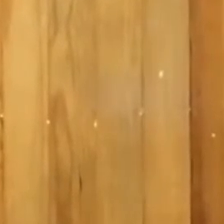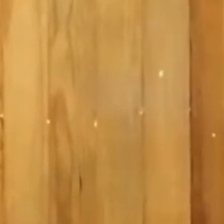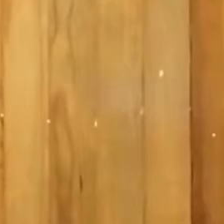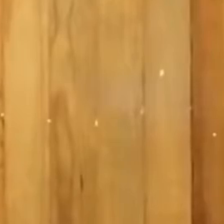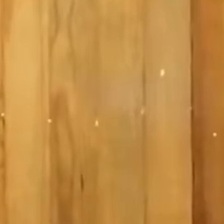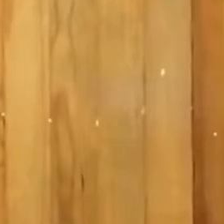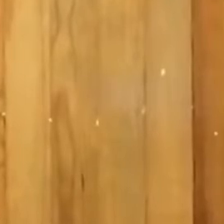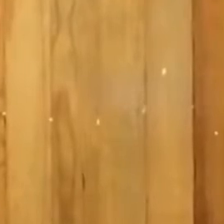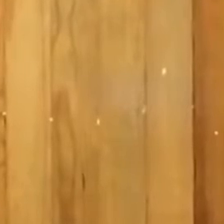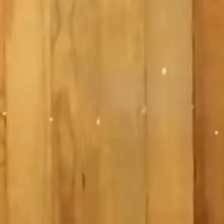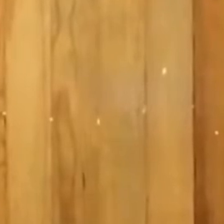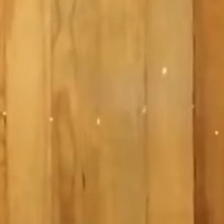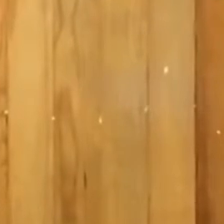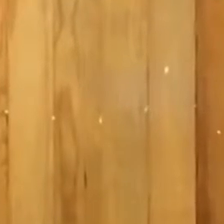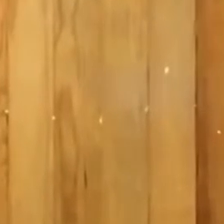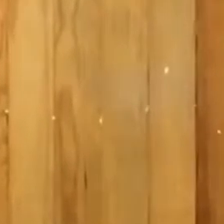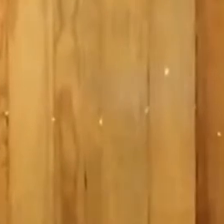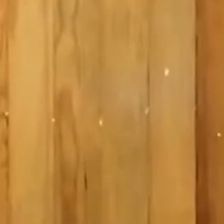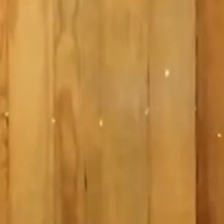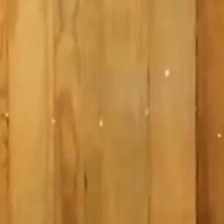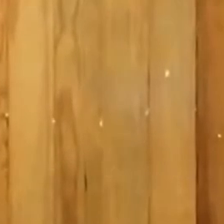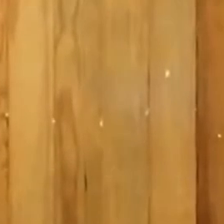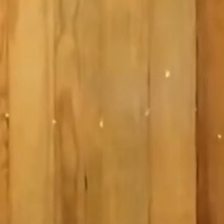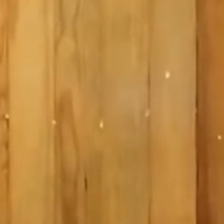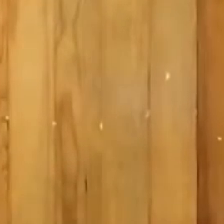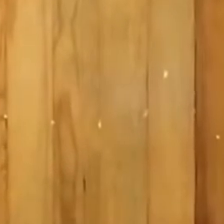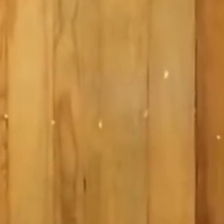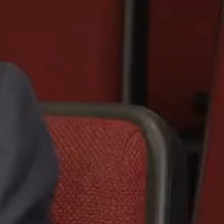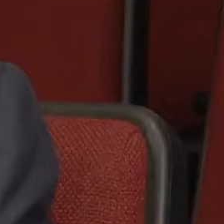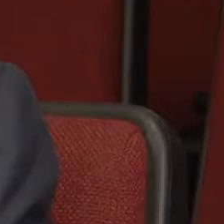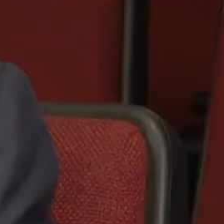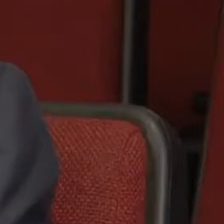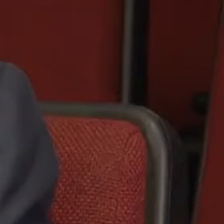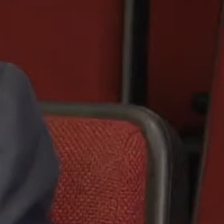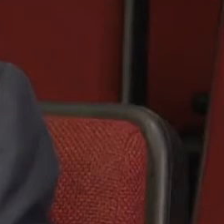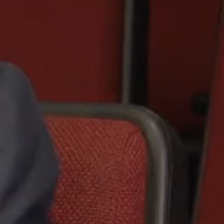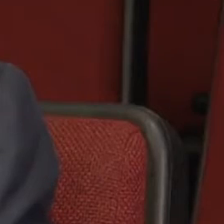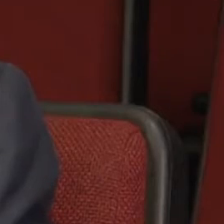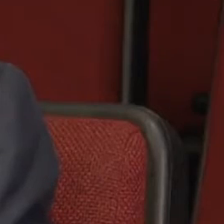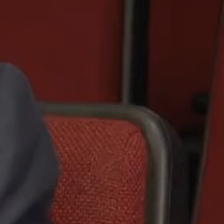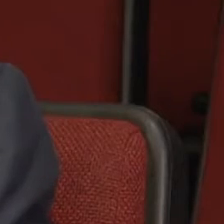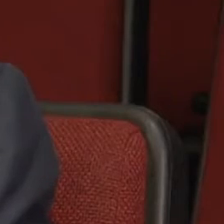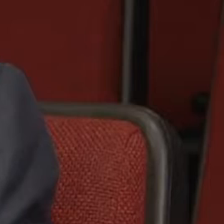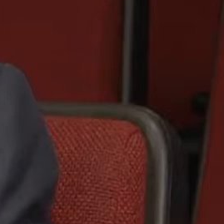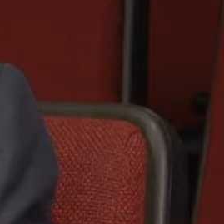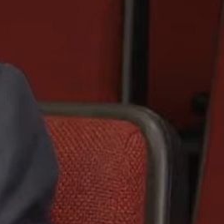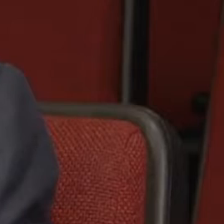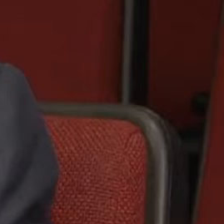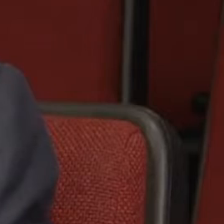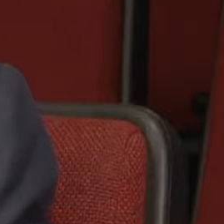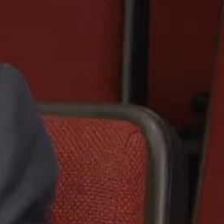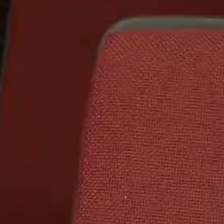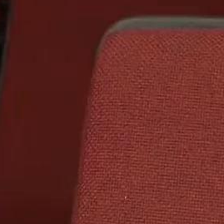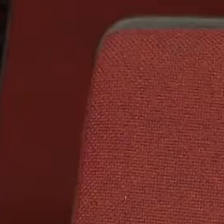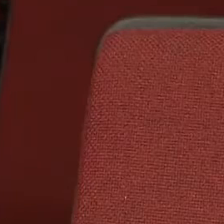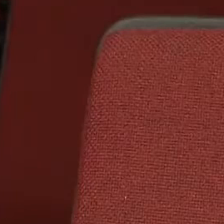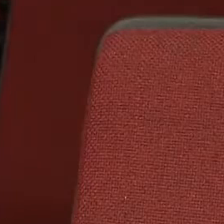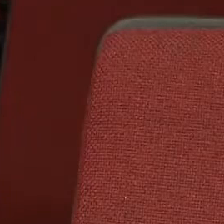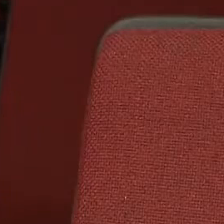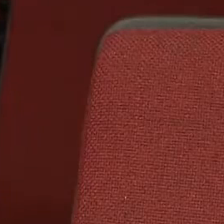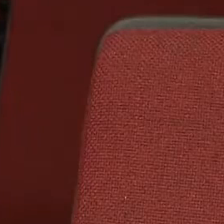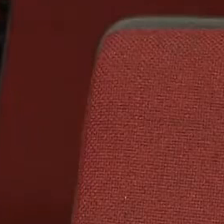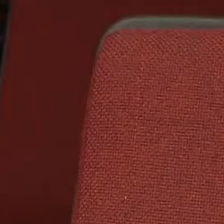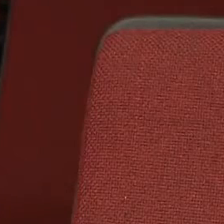de México, manteniendo en todo momento la ética profesional. Dice mi jefa de enfermera hoy,